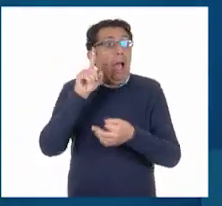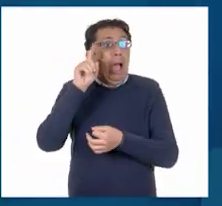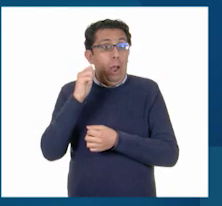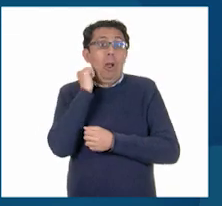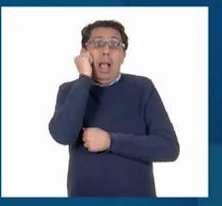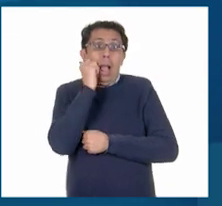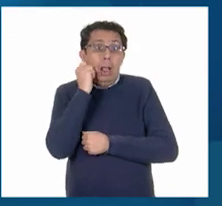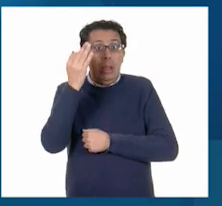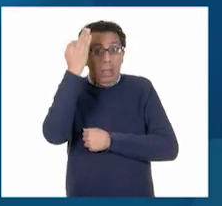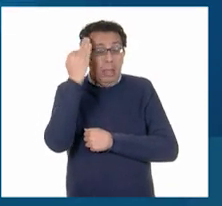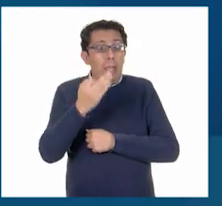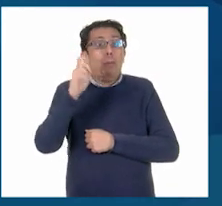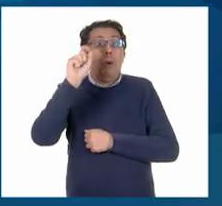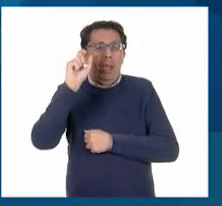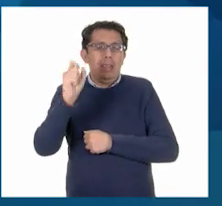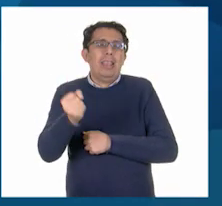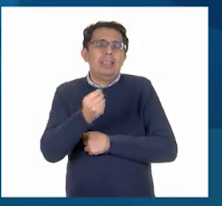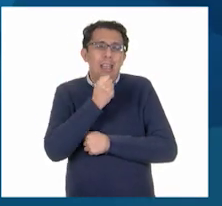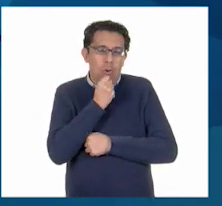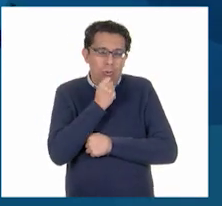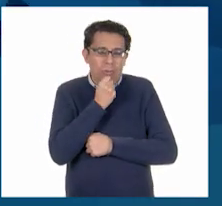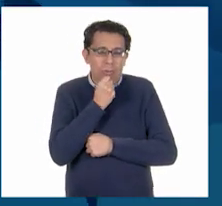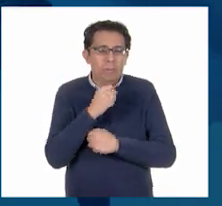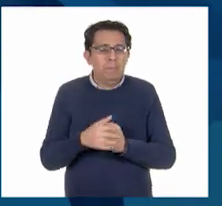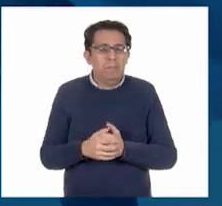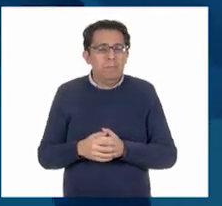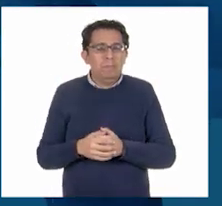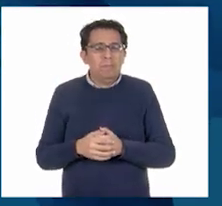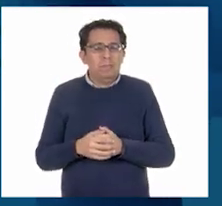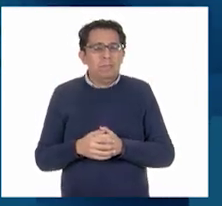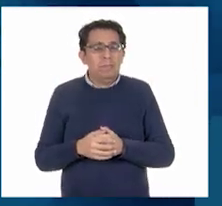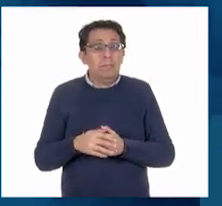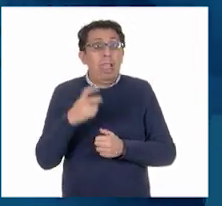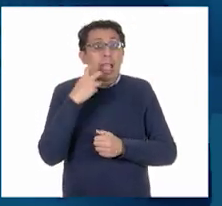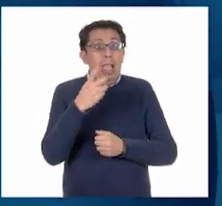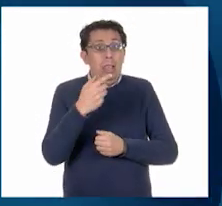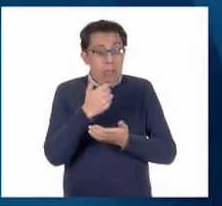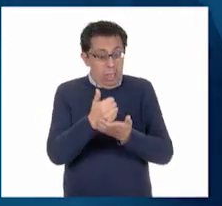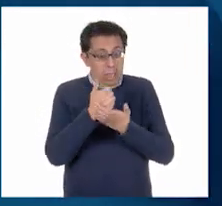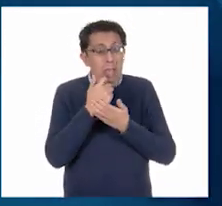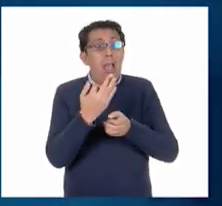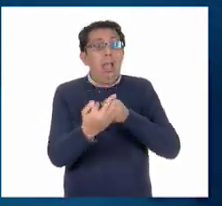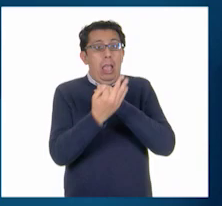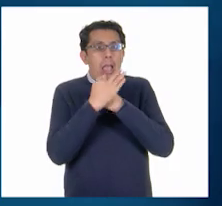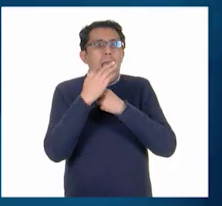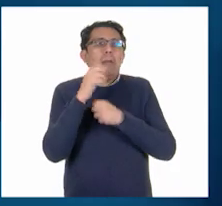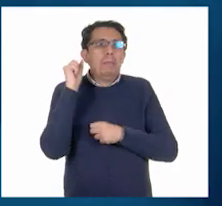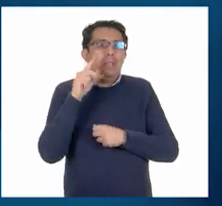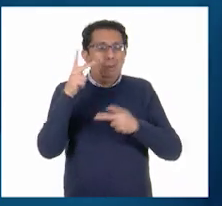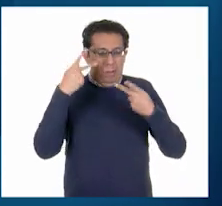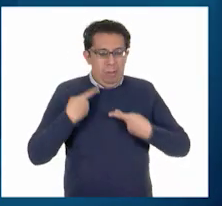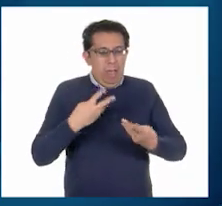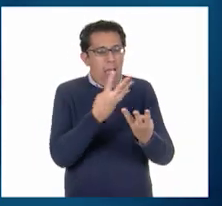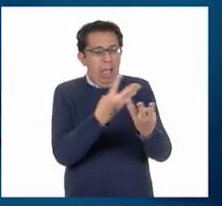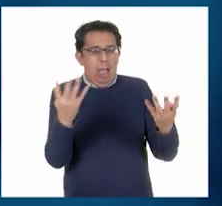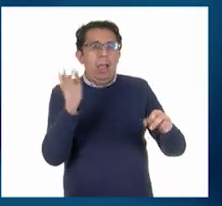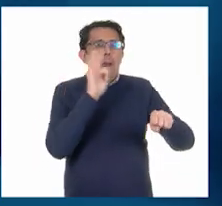jabón durante 20 segundos. Así te proteges tú y proteges a